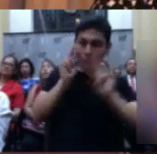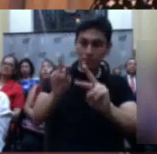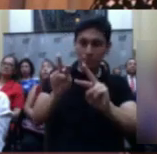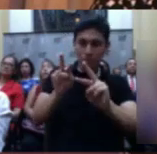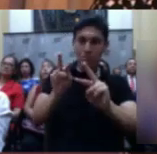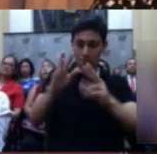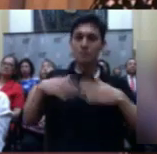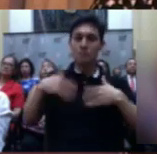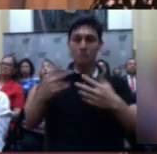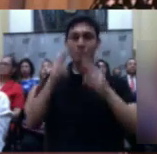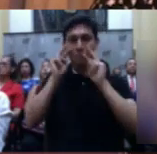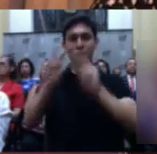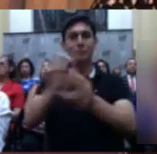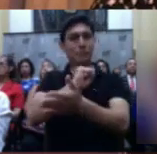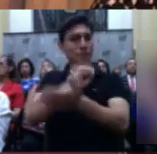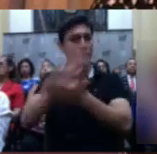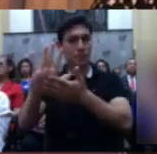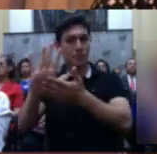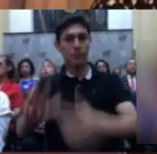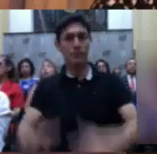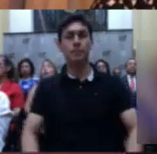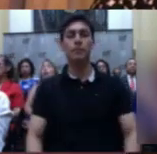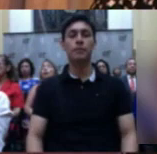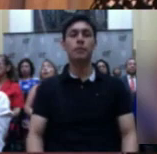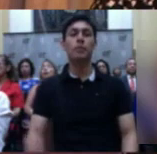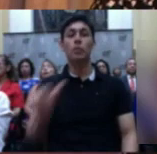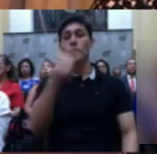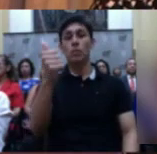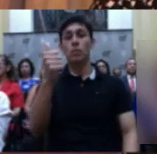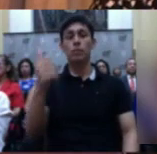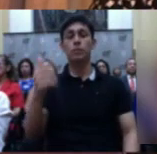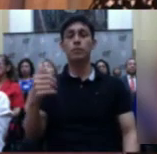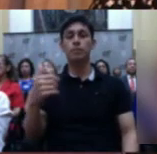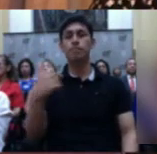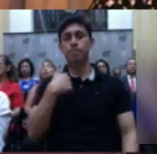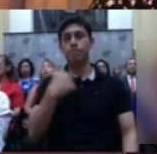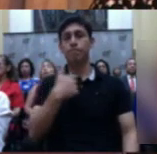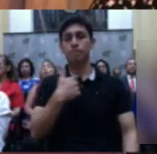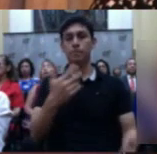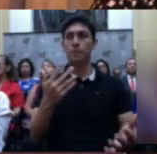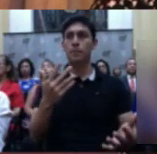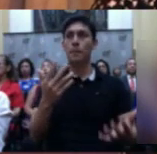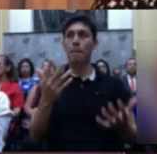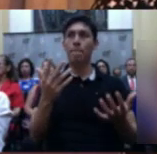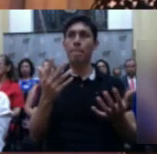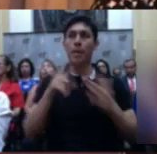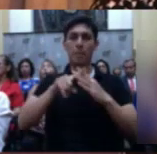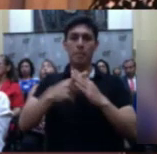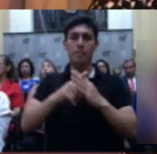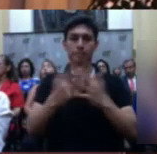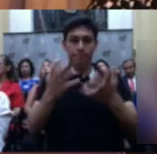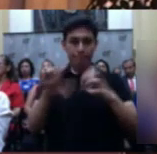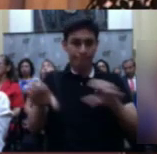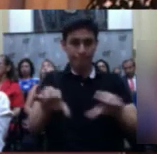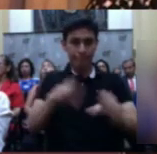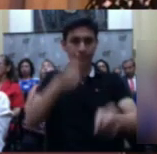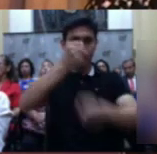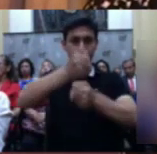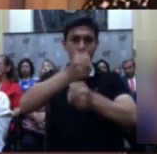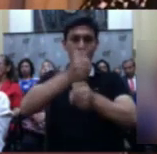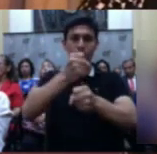también gratuita. Otro de los retos que nos planteamos al inicio de nuestra gestión y en el que hemos